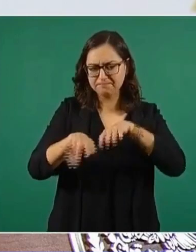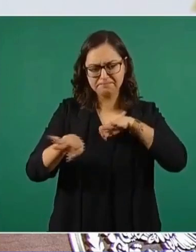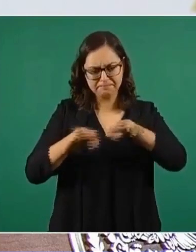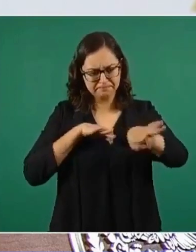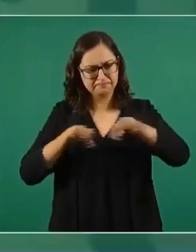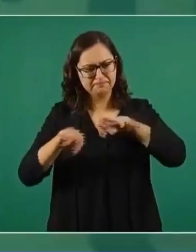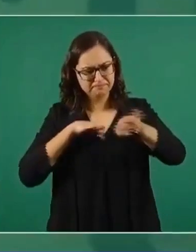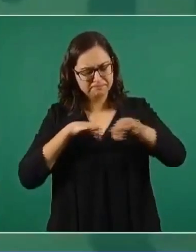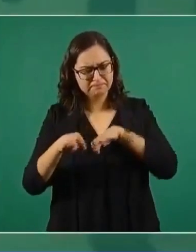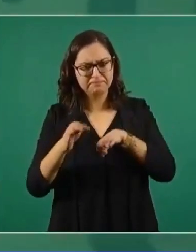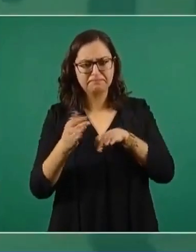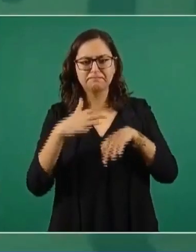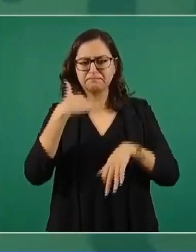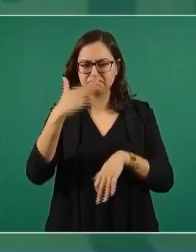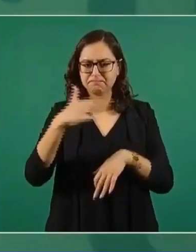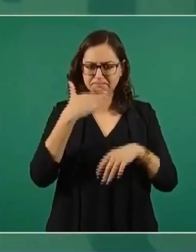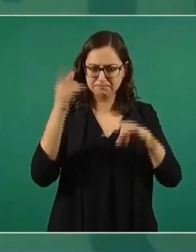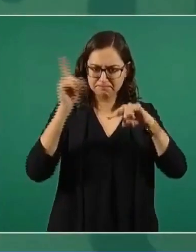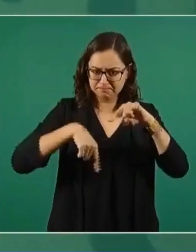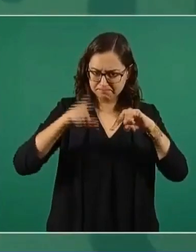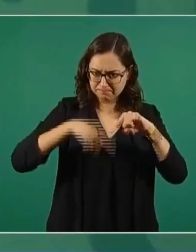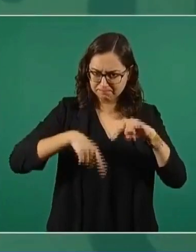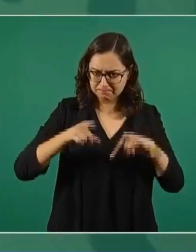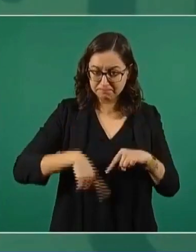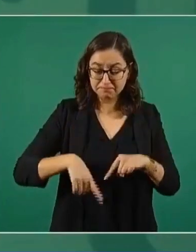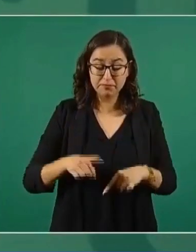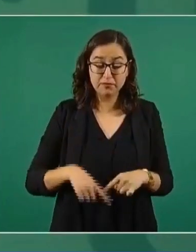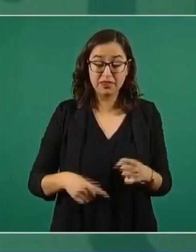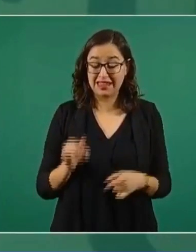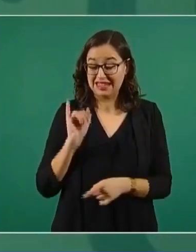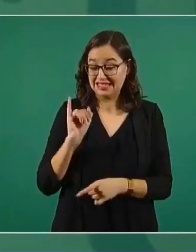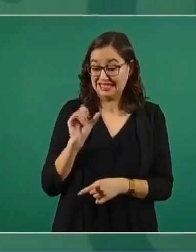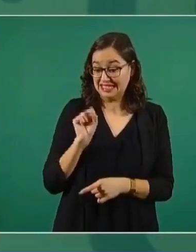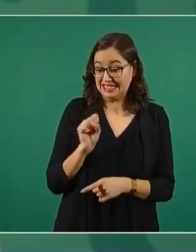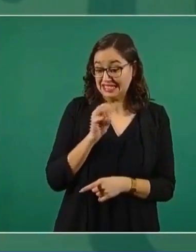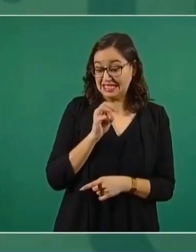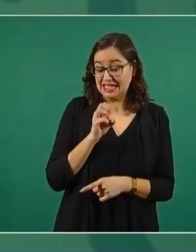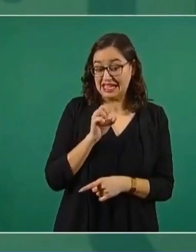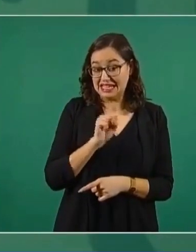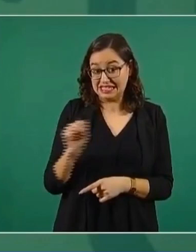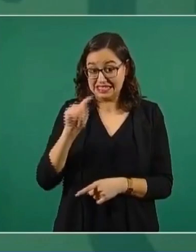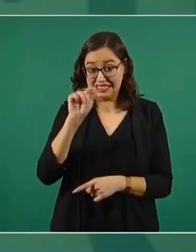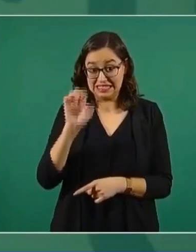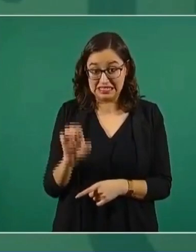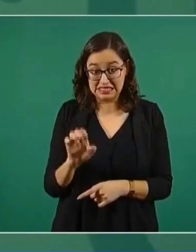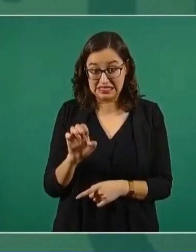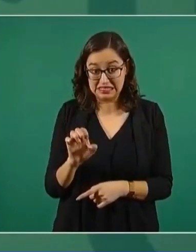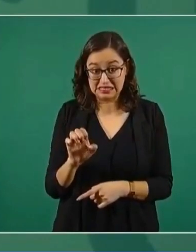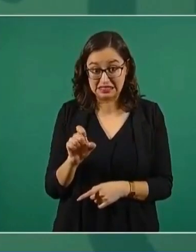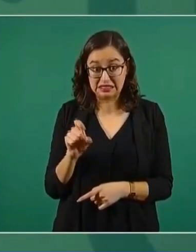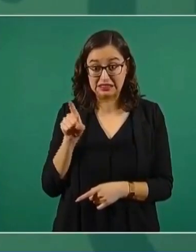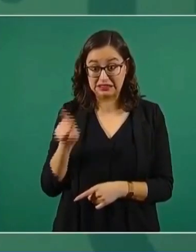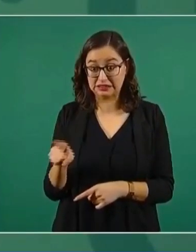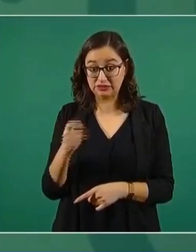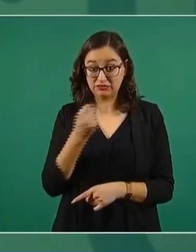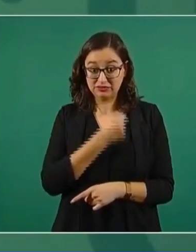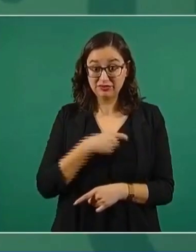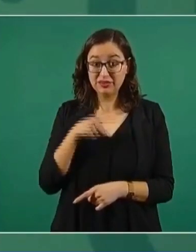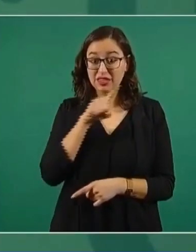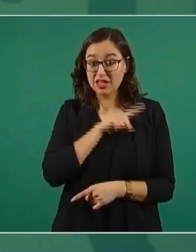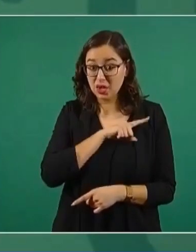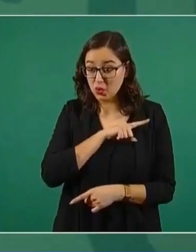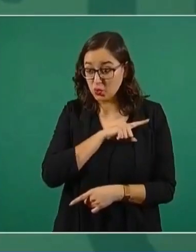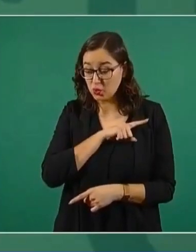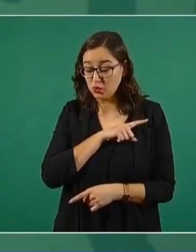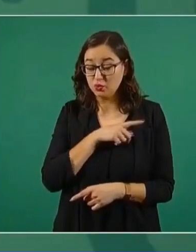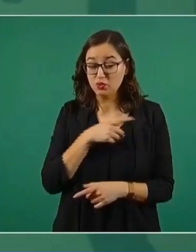ISSSTE, es la institución de salud que encontramos más